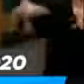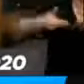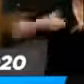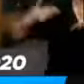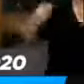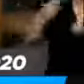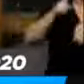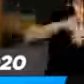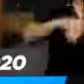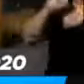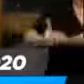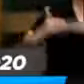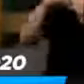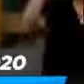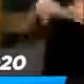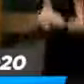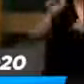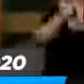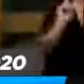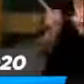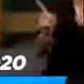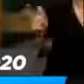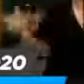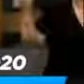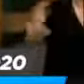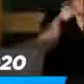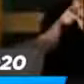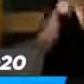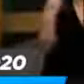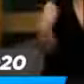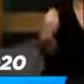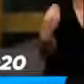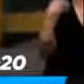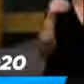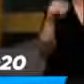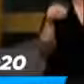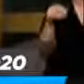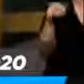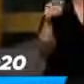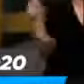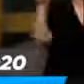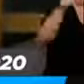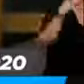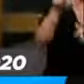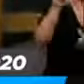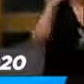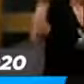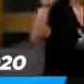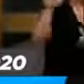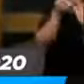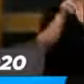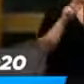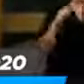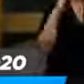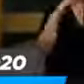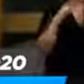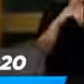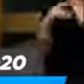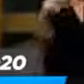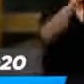postergación por la continuidad de la reunión de la Comisión de Labor Parlamentaria.